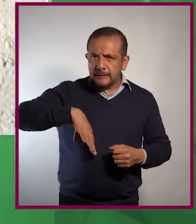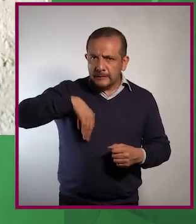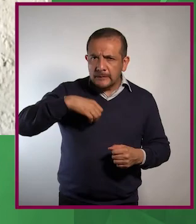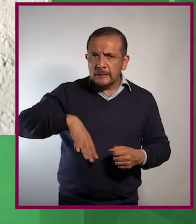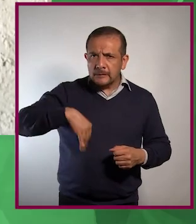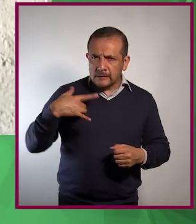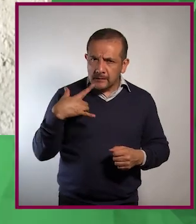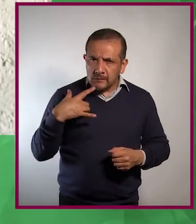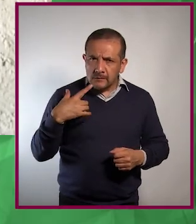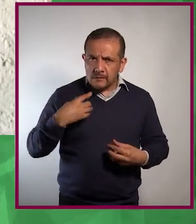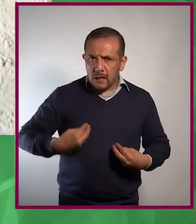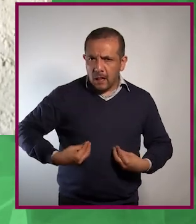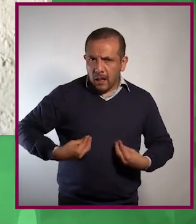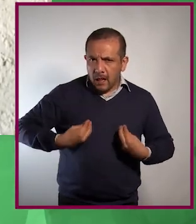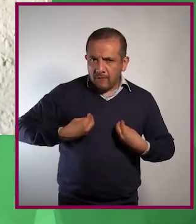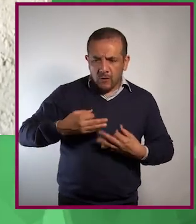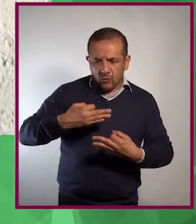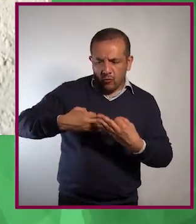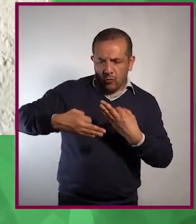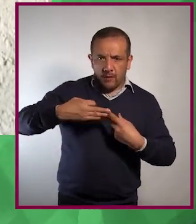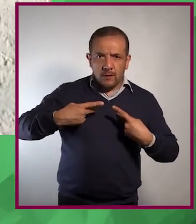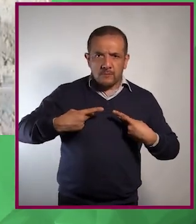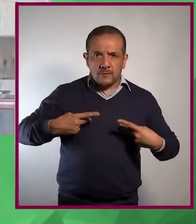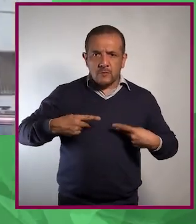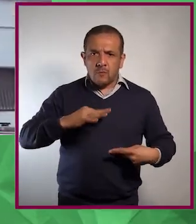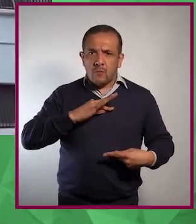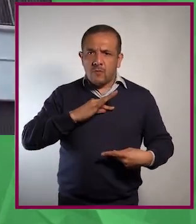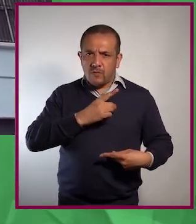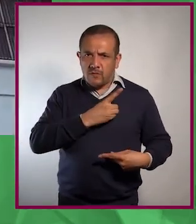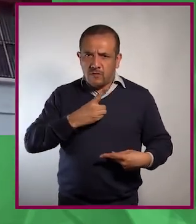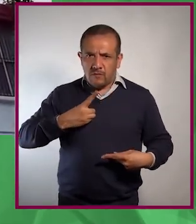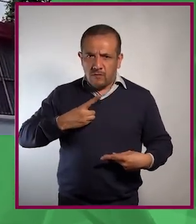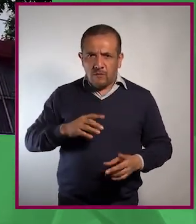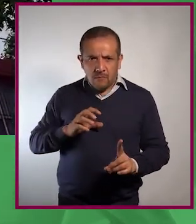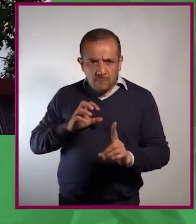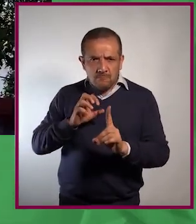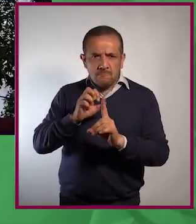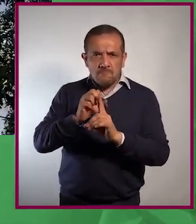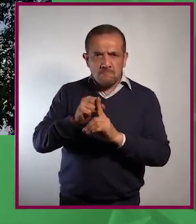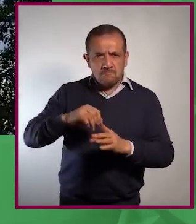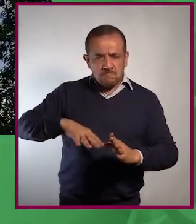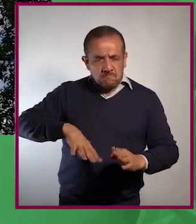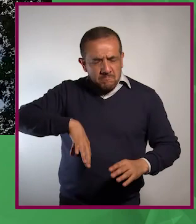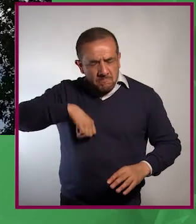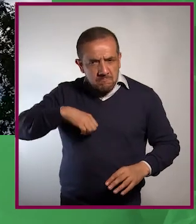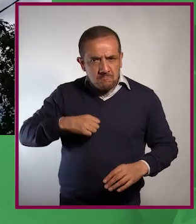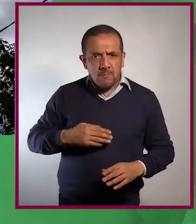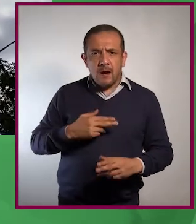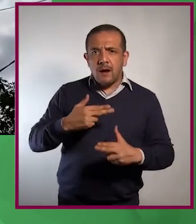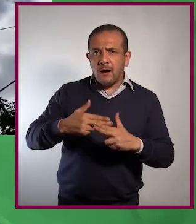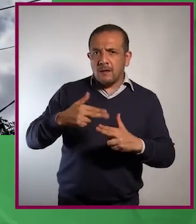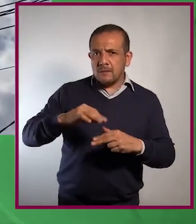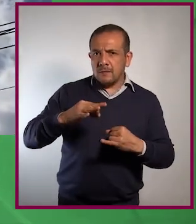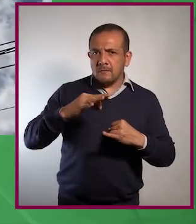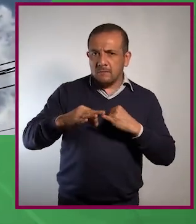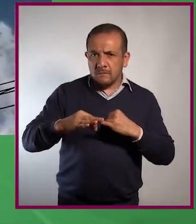Luchando en la vida, como todo mundo debe de hacerlo, luchar hasta el último momento.